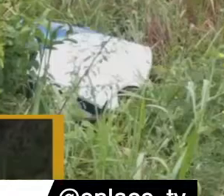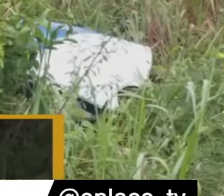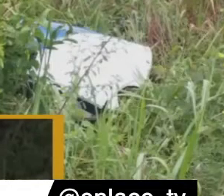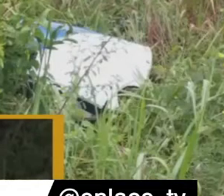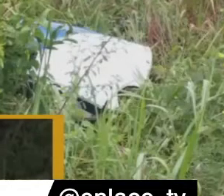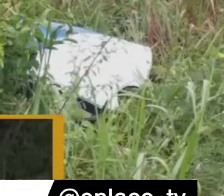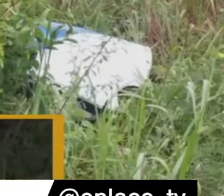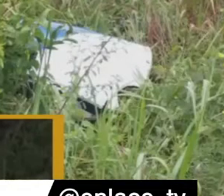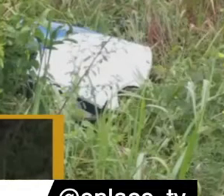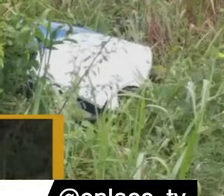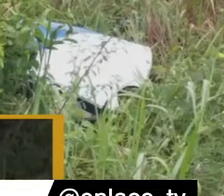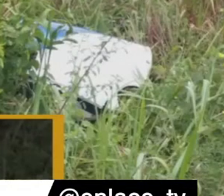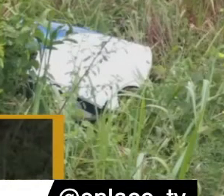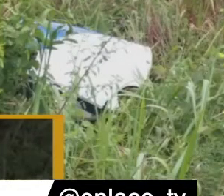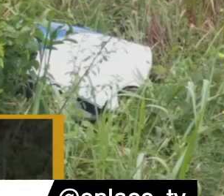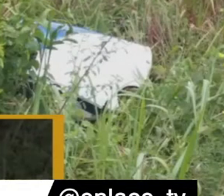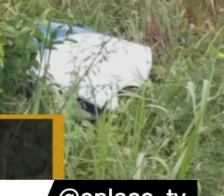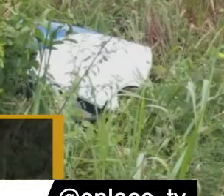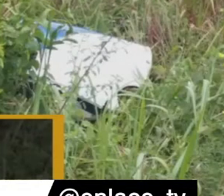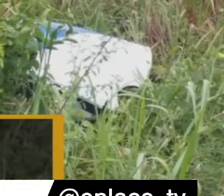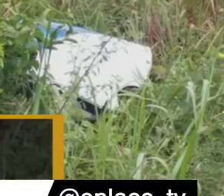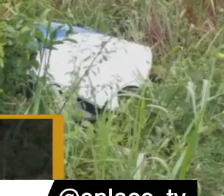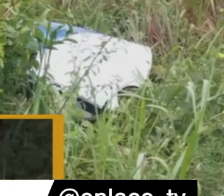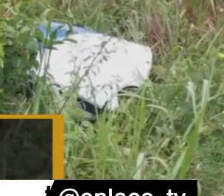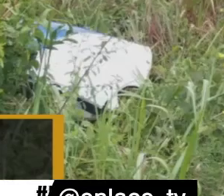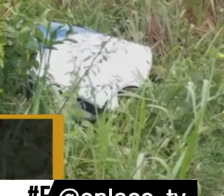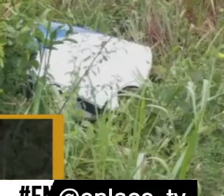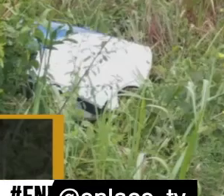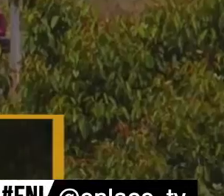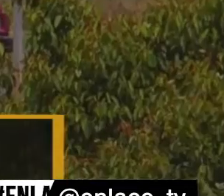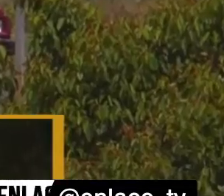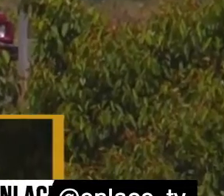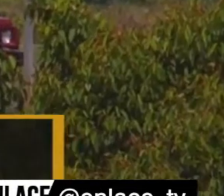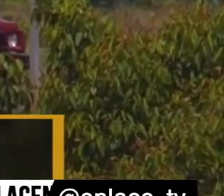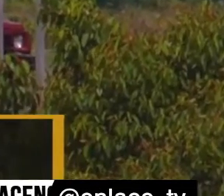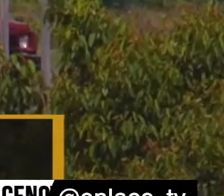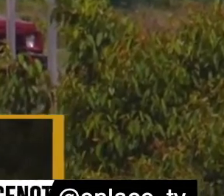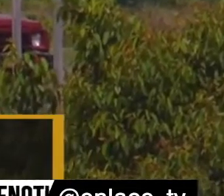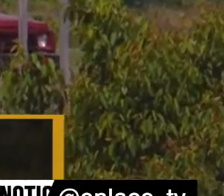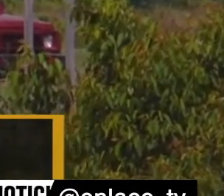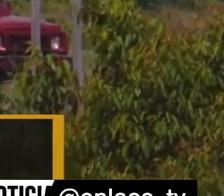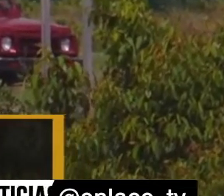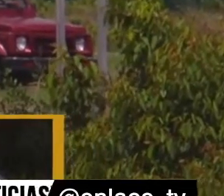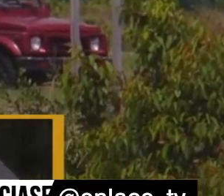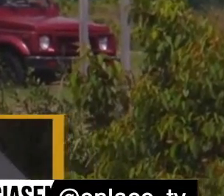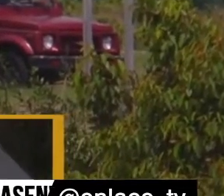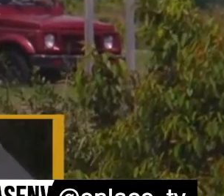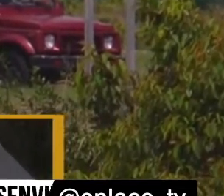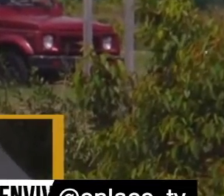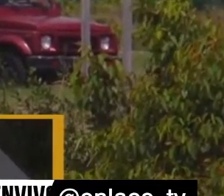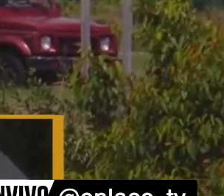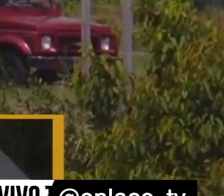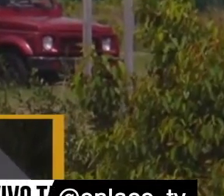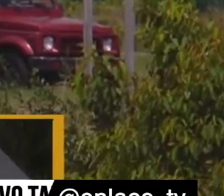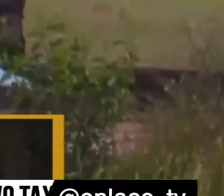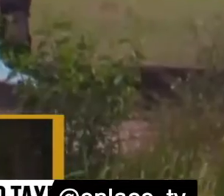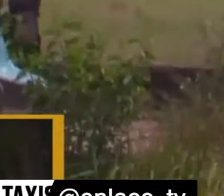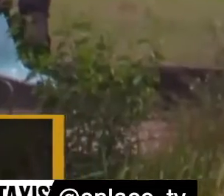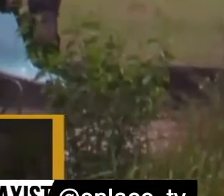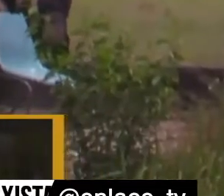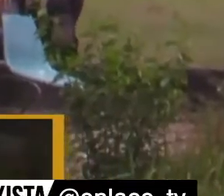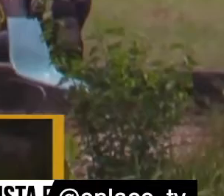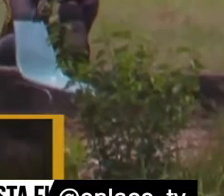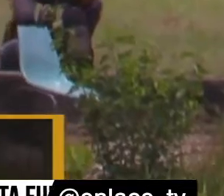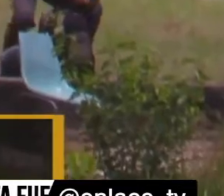eso pues, solamente son daños materiales y como se dijo anteriormente, las personas pues, se encuentran ilesas dentro de